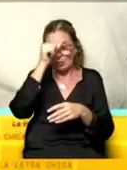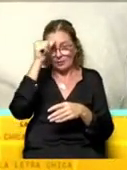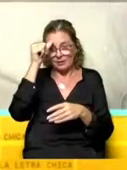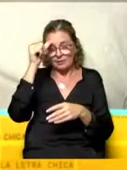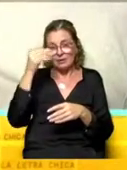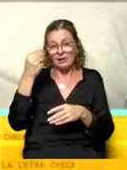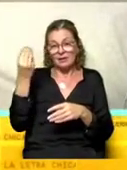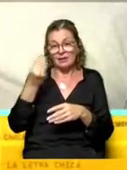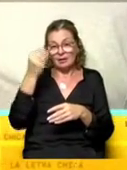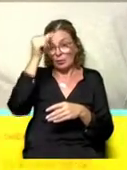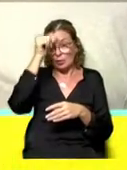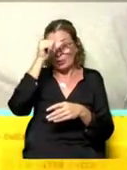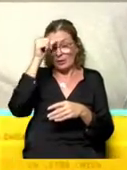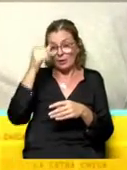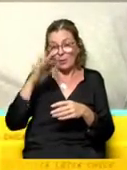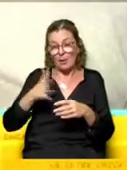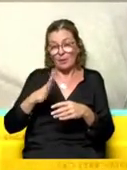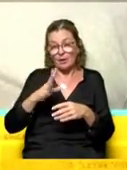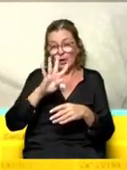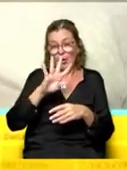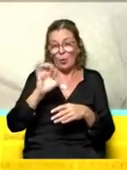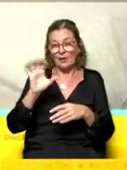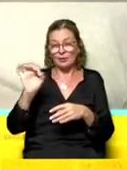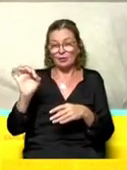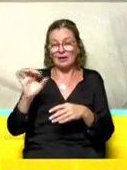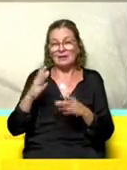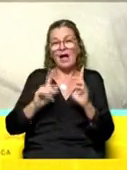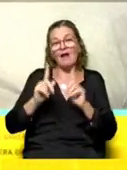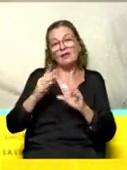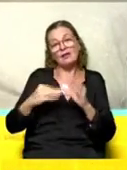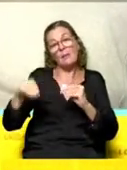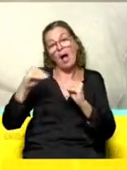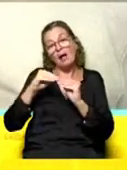Entre sábado y domingo se reparten aproximadamente 400, a veces más.